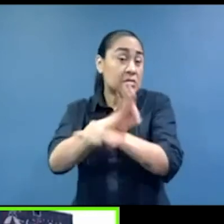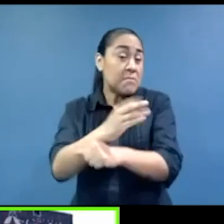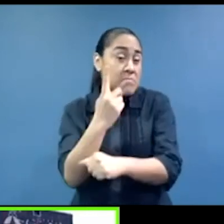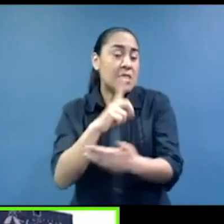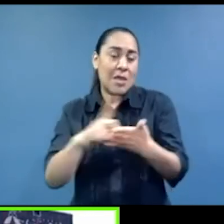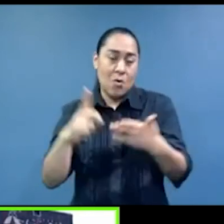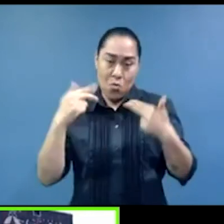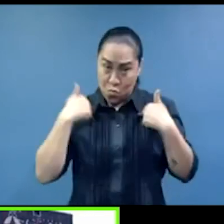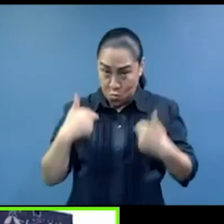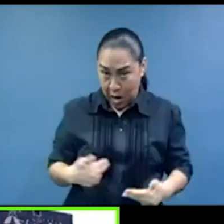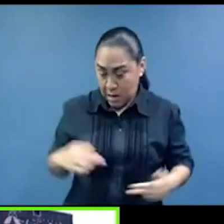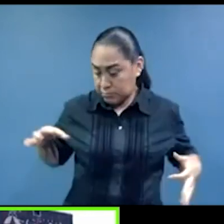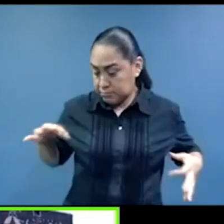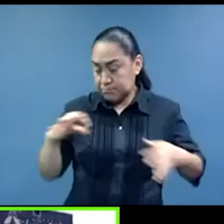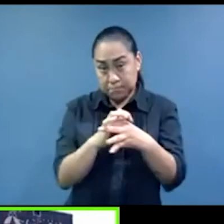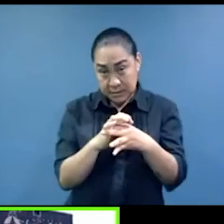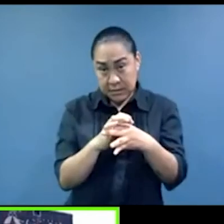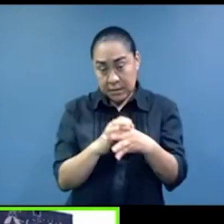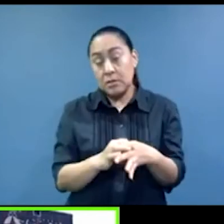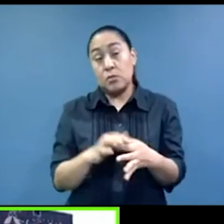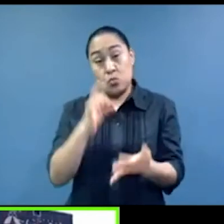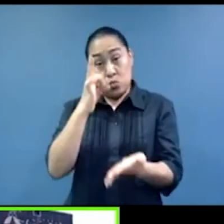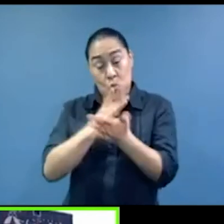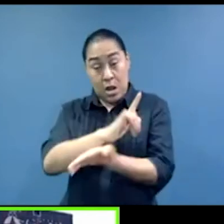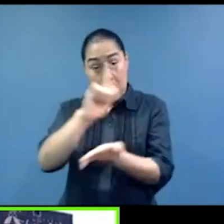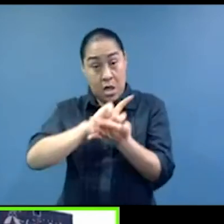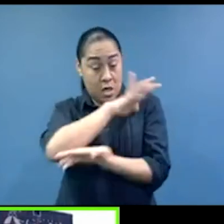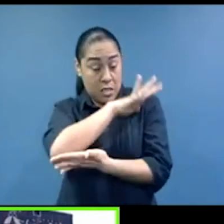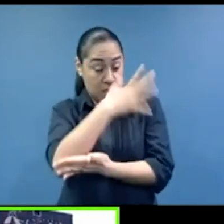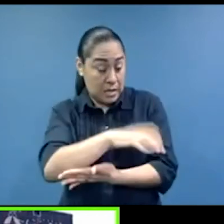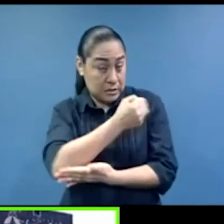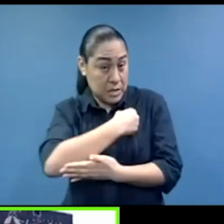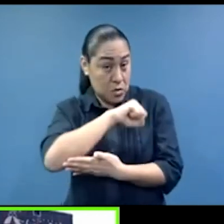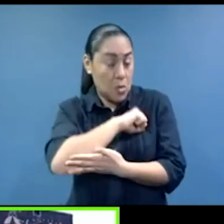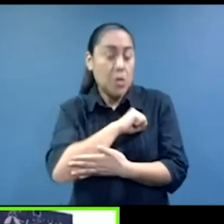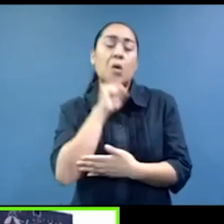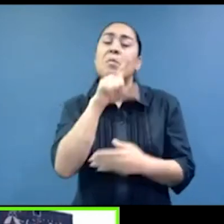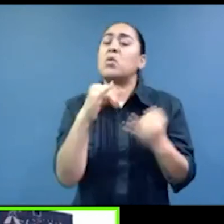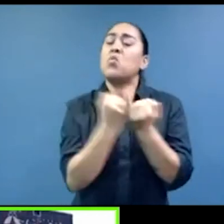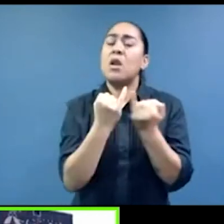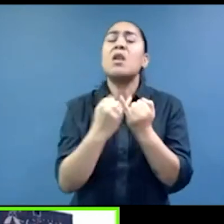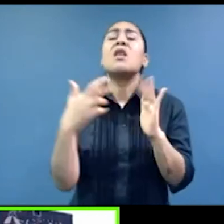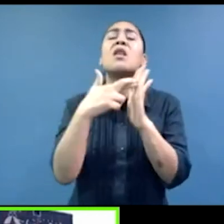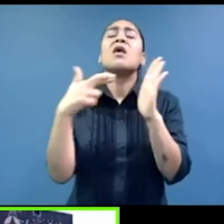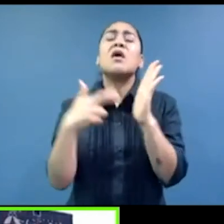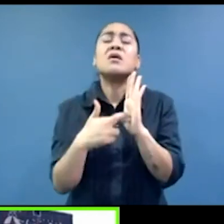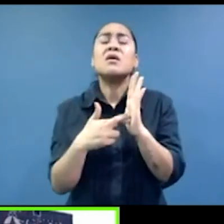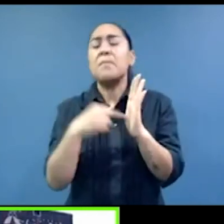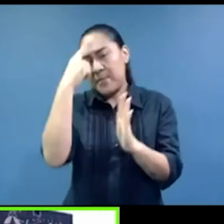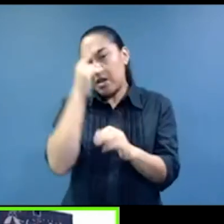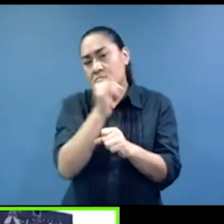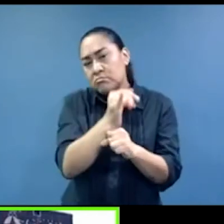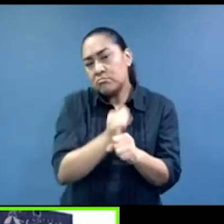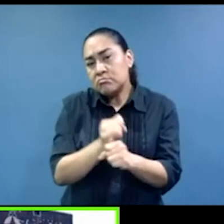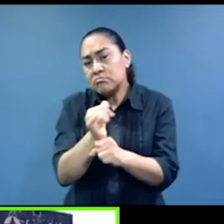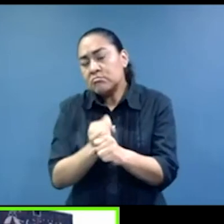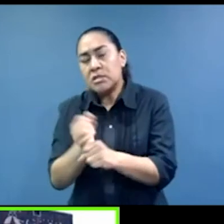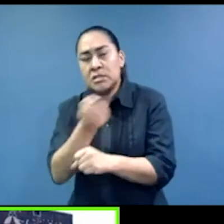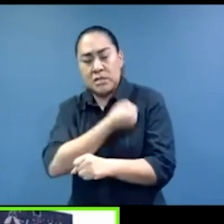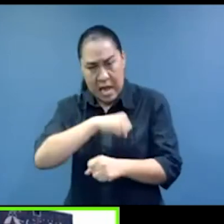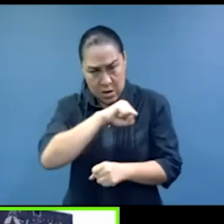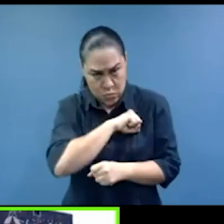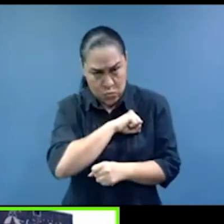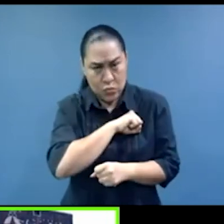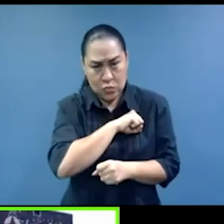precisamente, y no solamente la Ley General de Salud, sino la ley, el reglamento en materia de investigación para la salud.